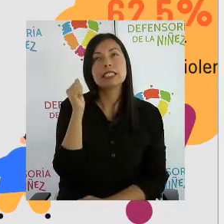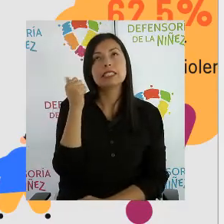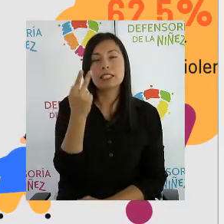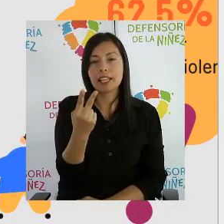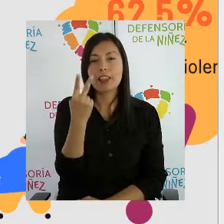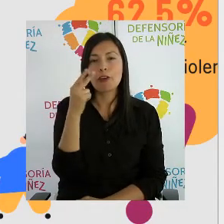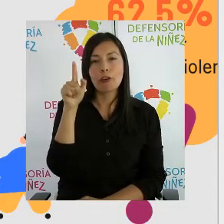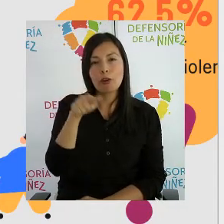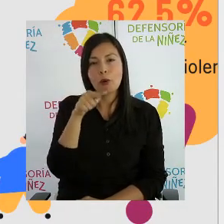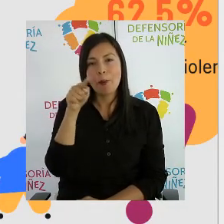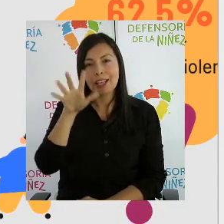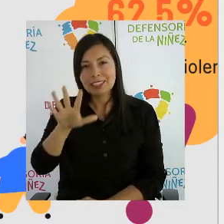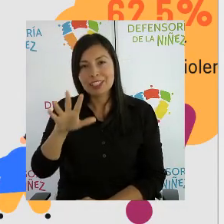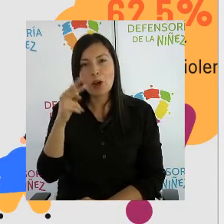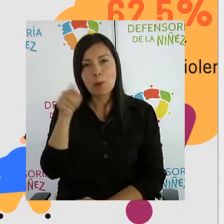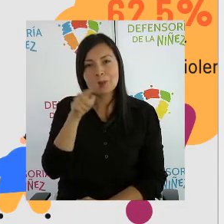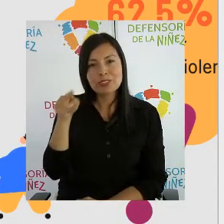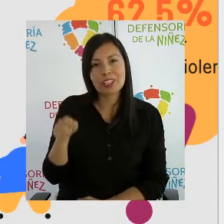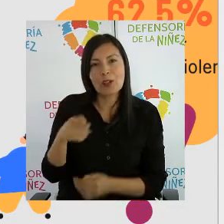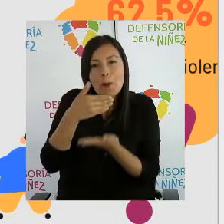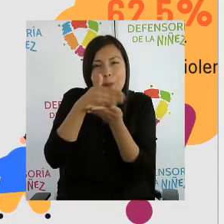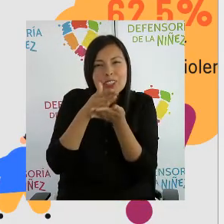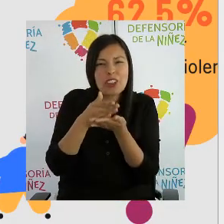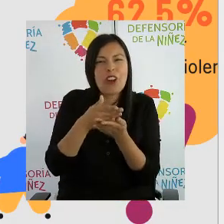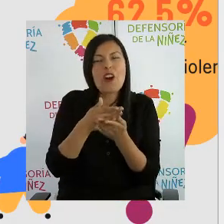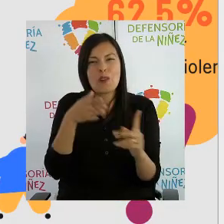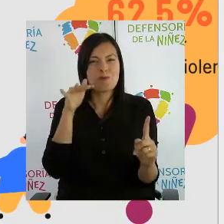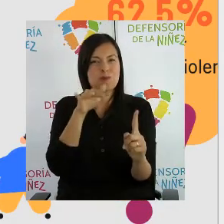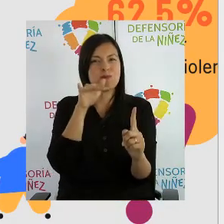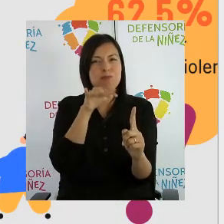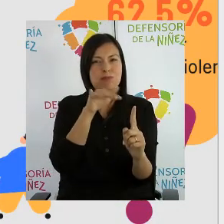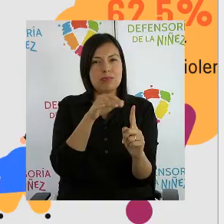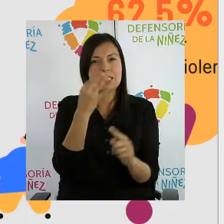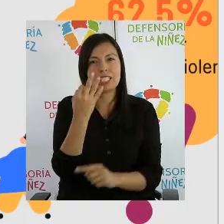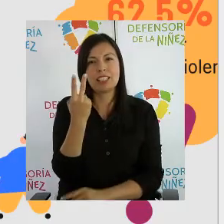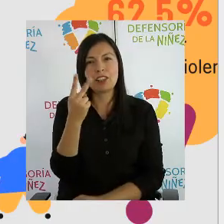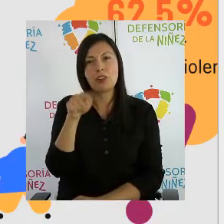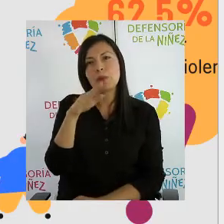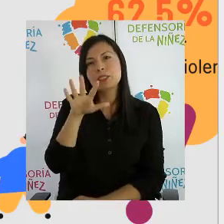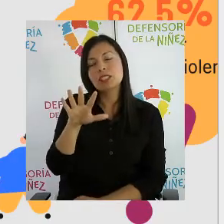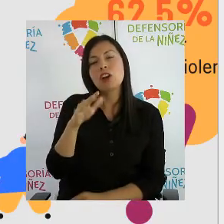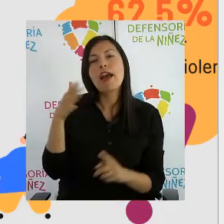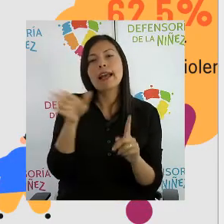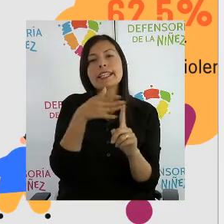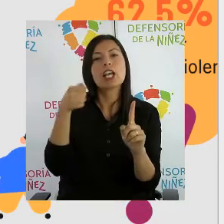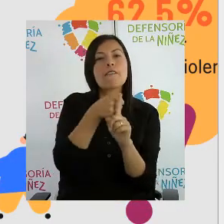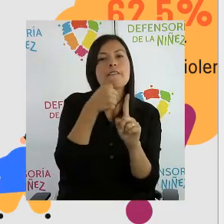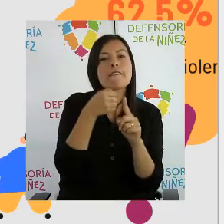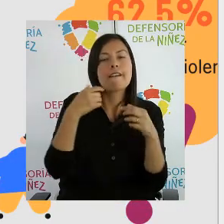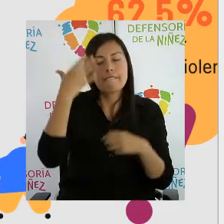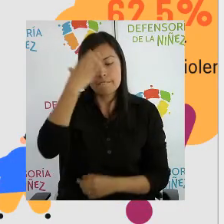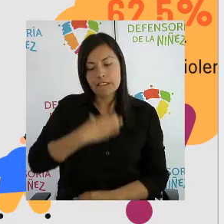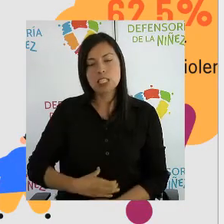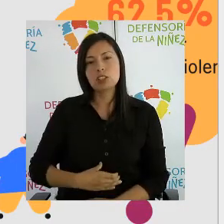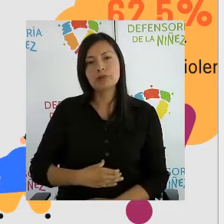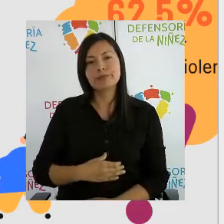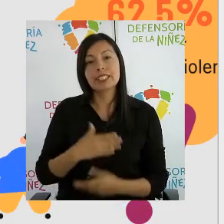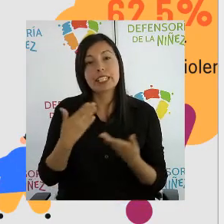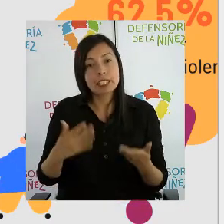62,5% de ejercicio de cualquier método violento y 32,5% de castigo físico. Y esto es imperioso de